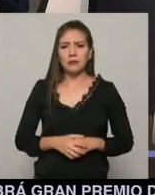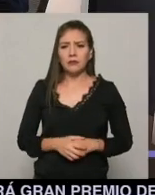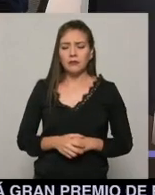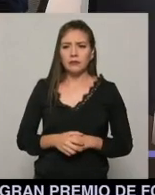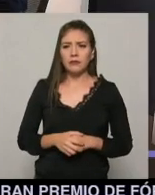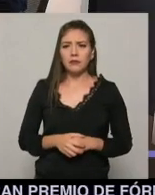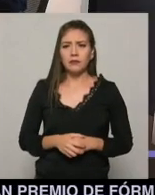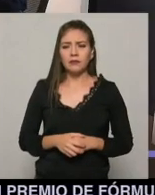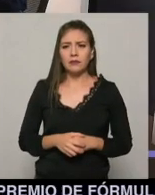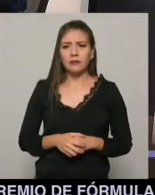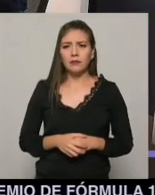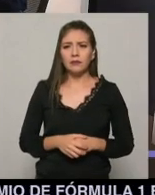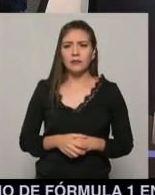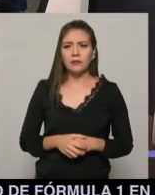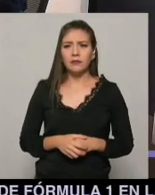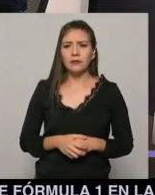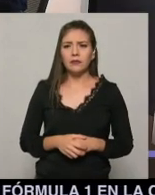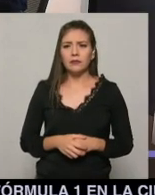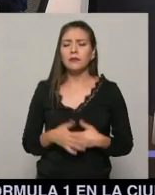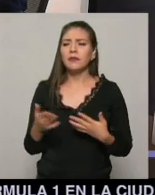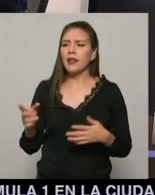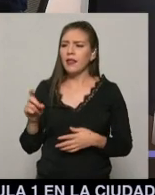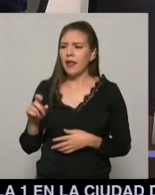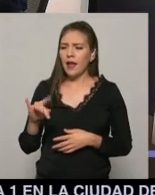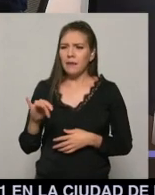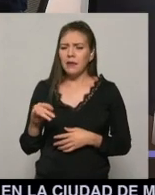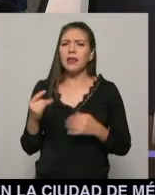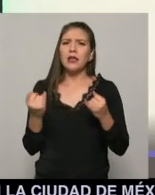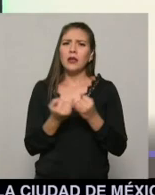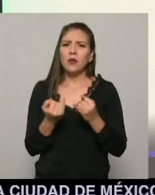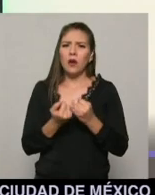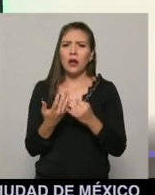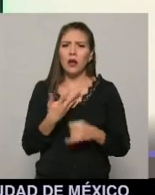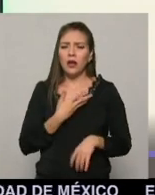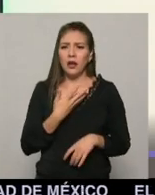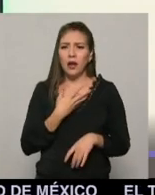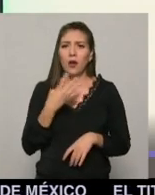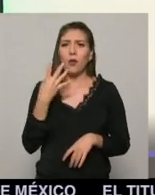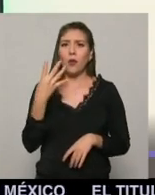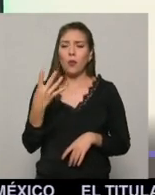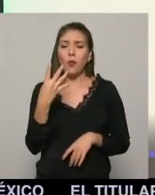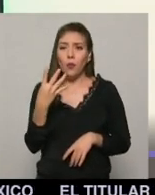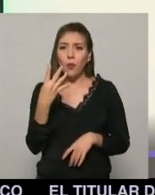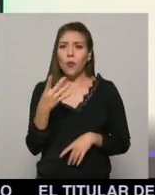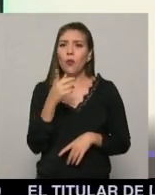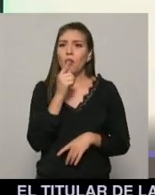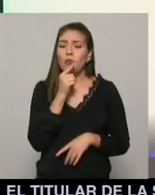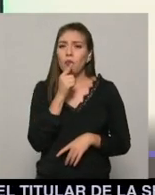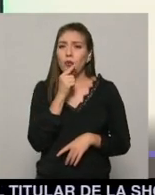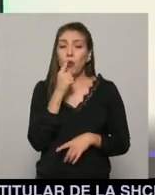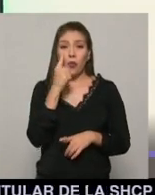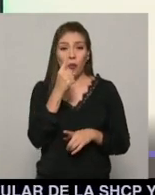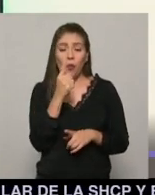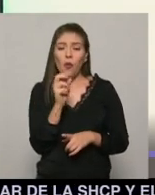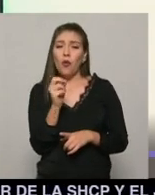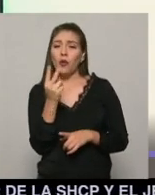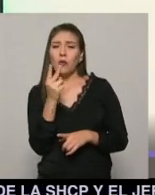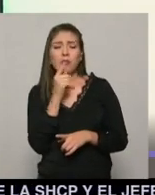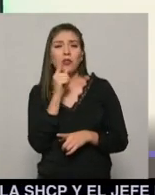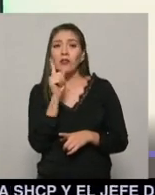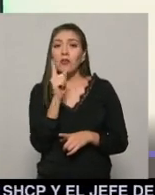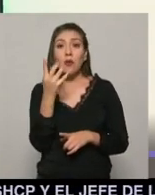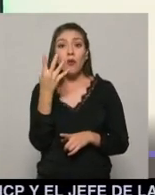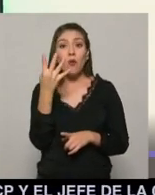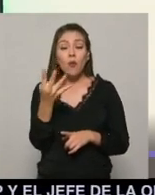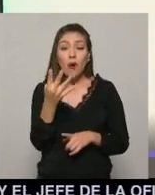Sí, oye, sobre todo, maestro David Peña, porque son 4 policías los involucrados, no fue 1 ni 2, fueron